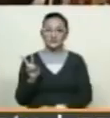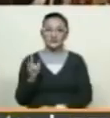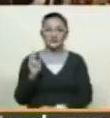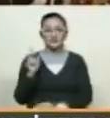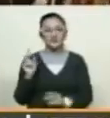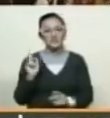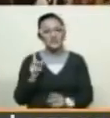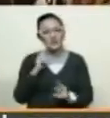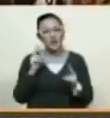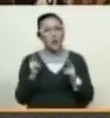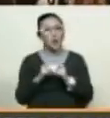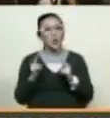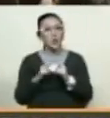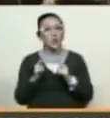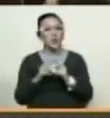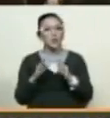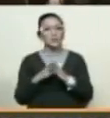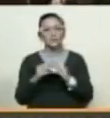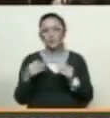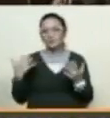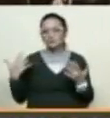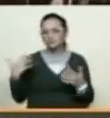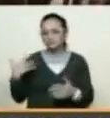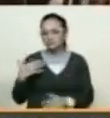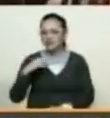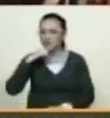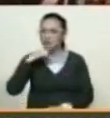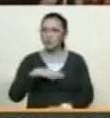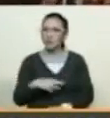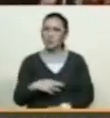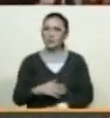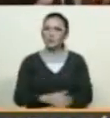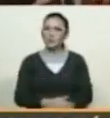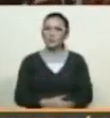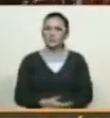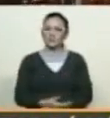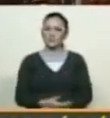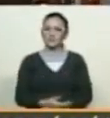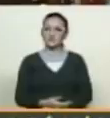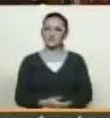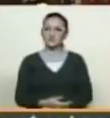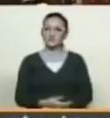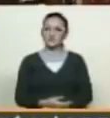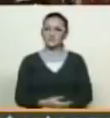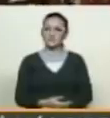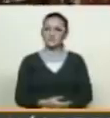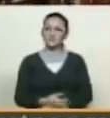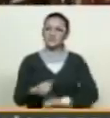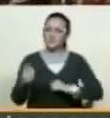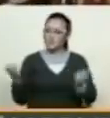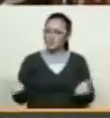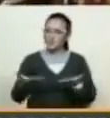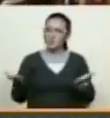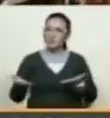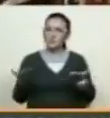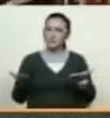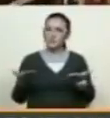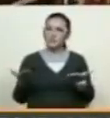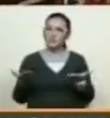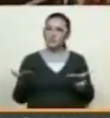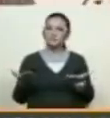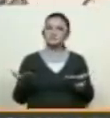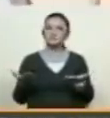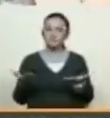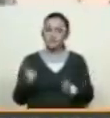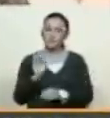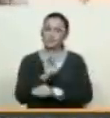conocer todo lo que nosotros tenemos para valorarlo, para posicionarlo, para promocionarlo y sobre todo